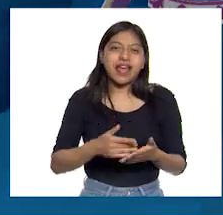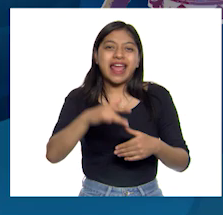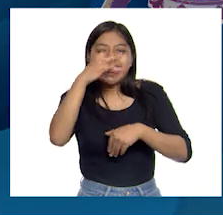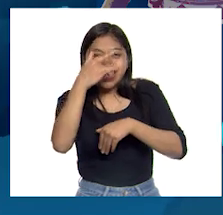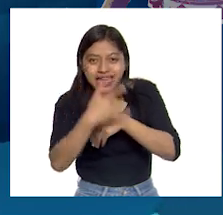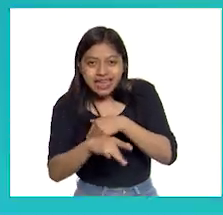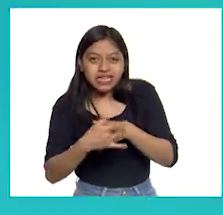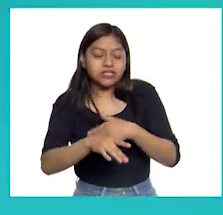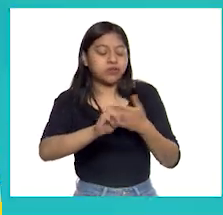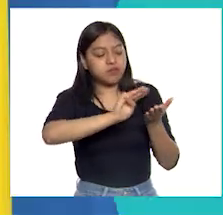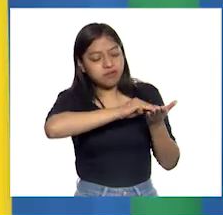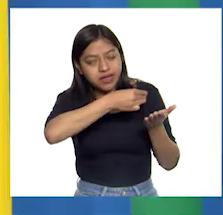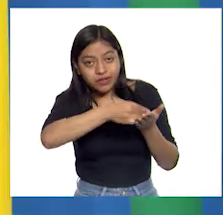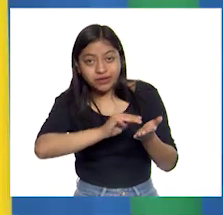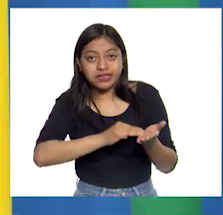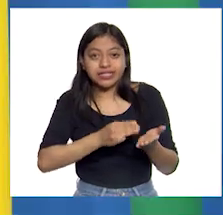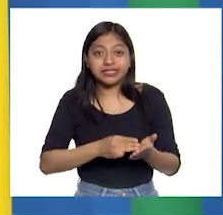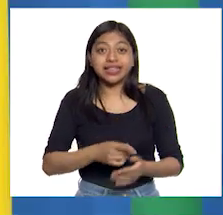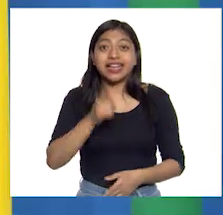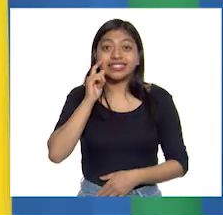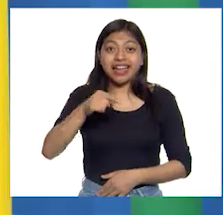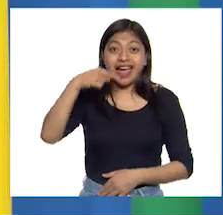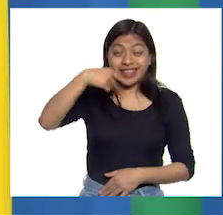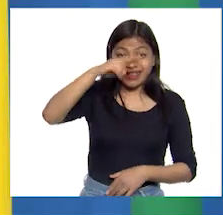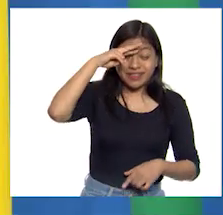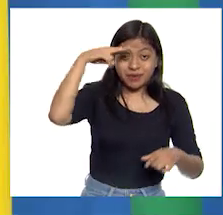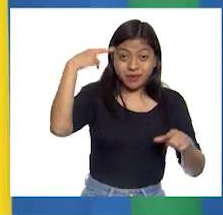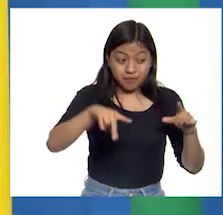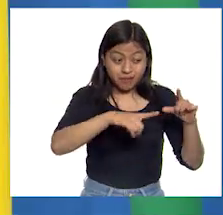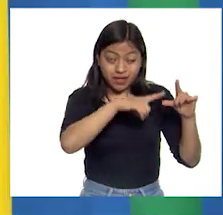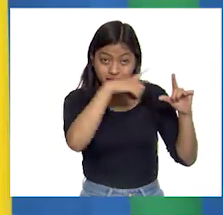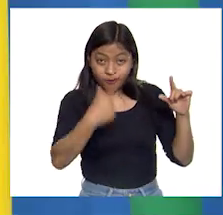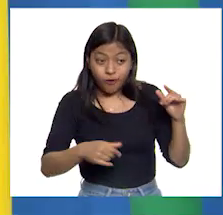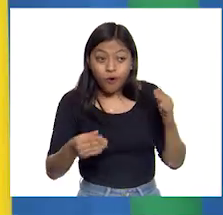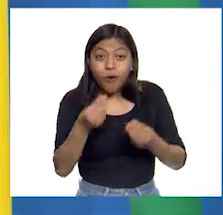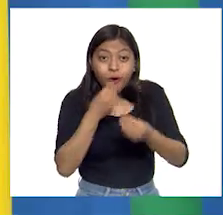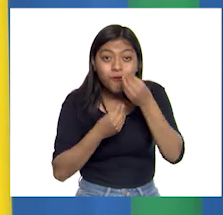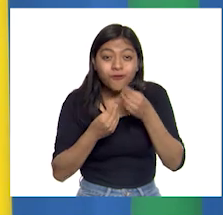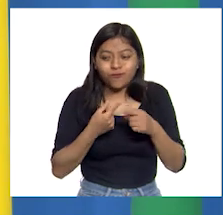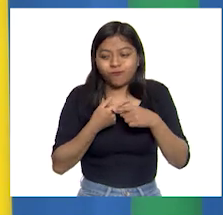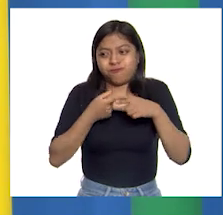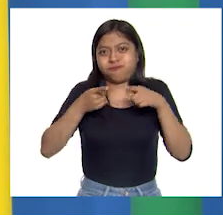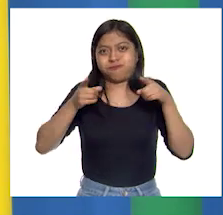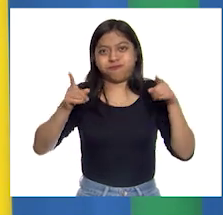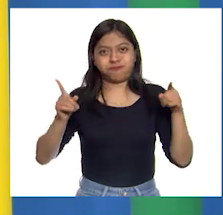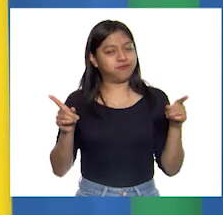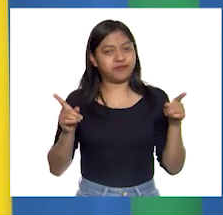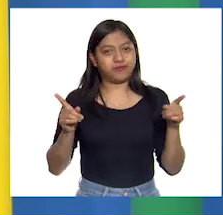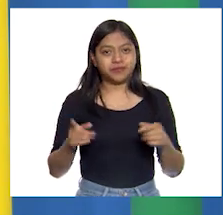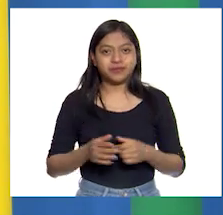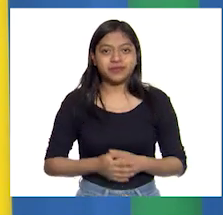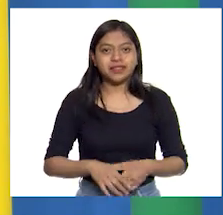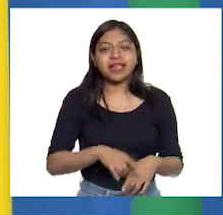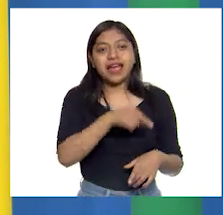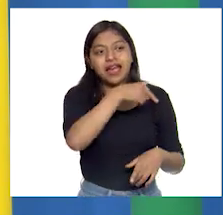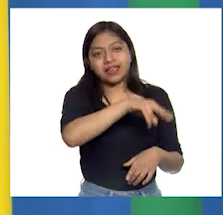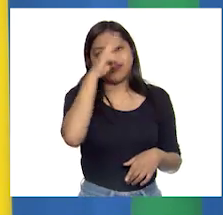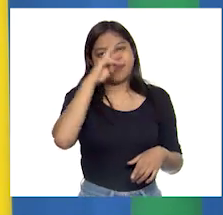mostaza, y que eran todo lo contrario al pozole, la birria, las tostadas de pata, el chicharrón en salsa